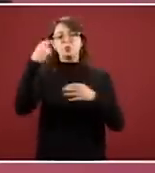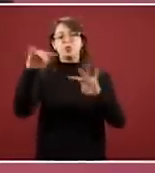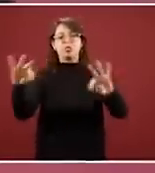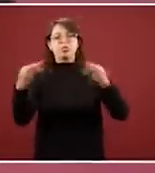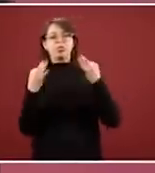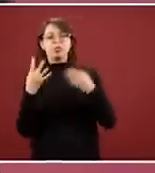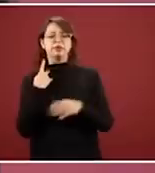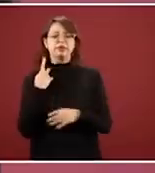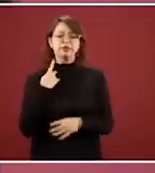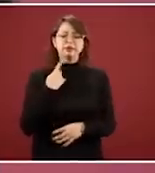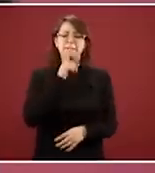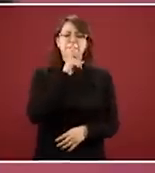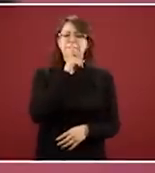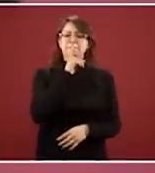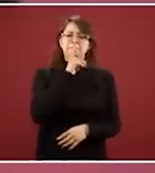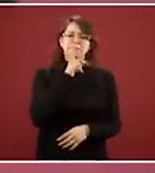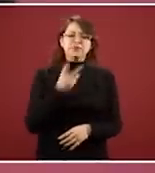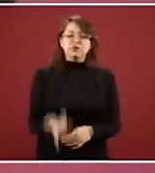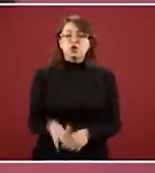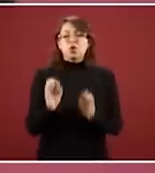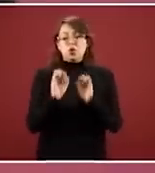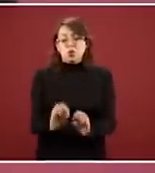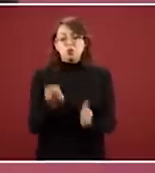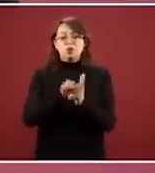temas, o en lo que a mí corresponde.